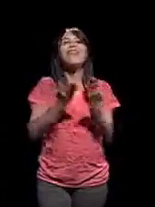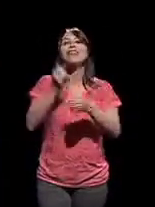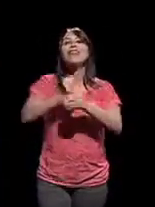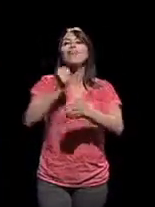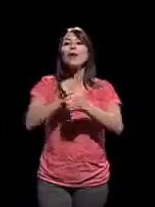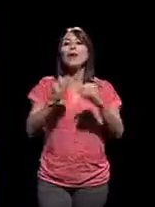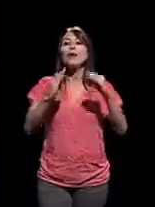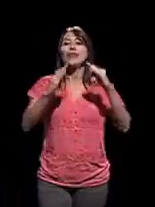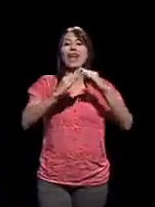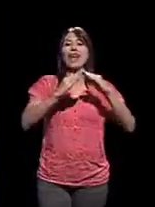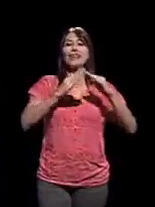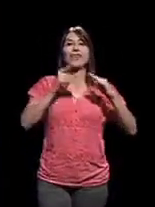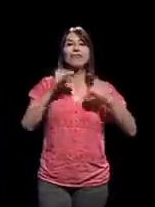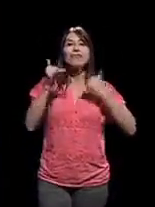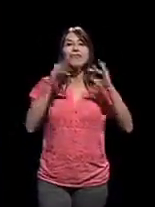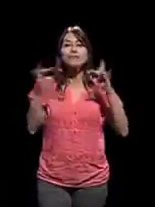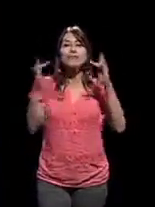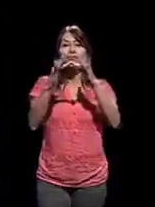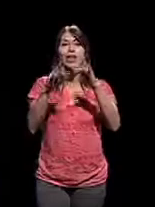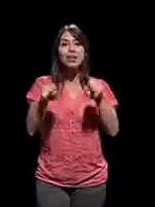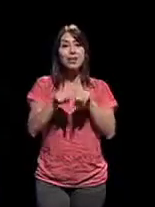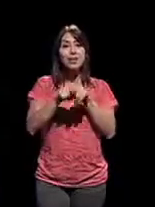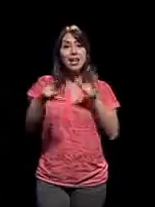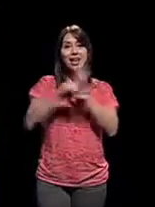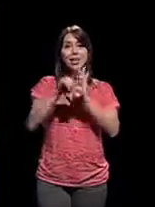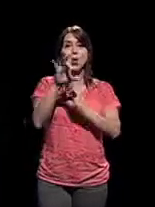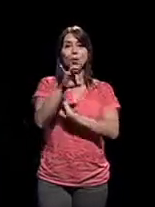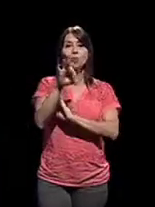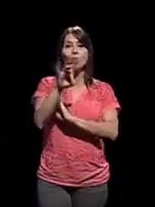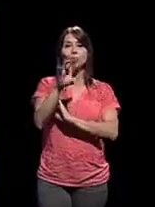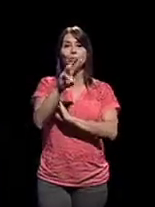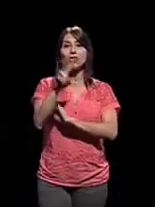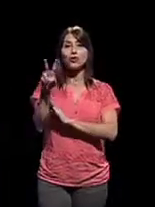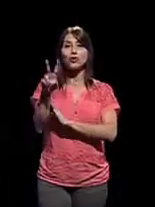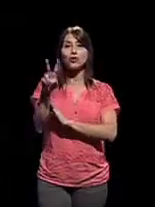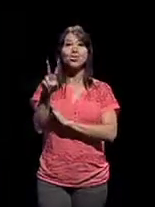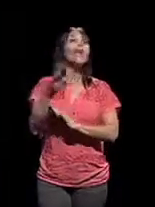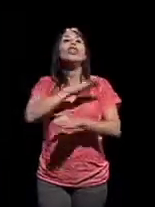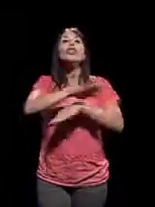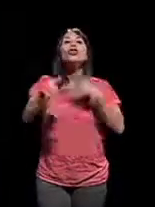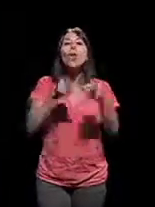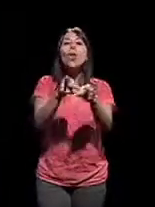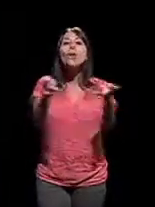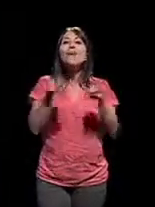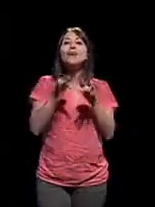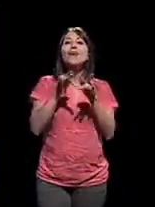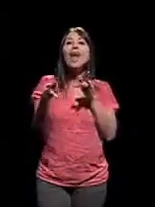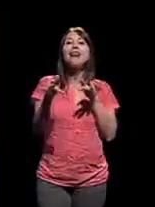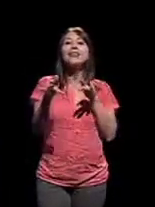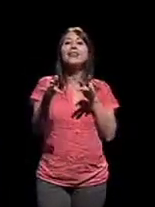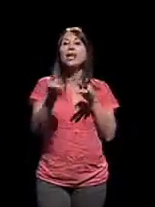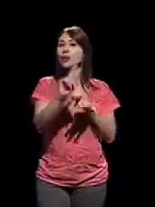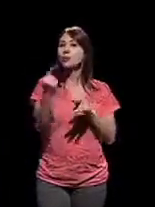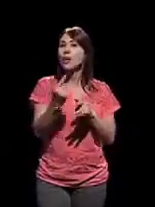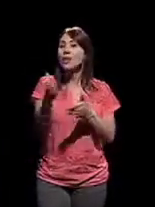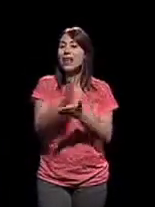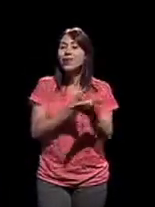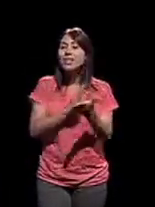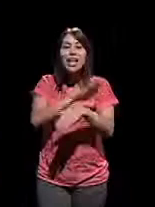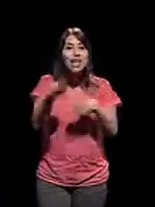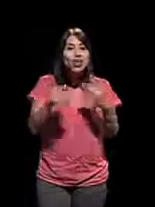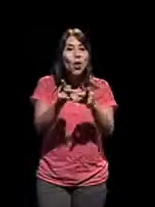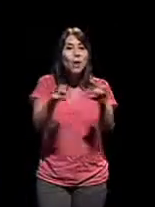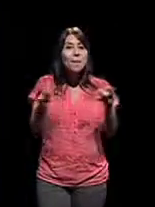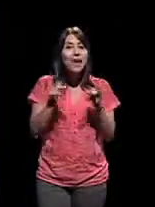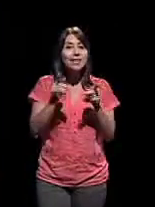también de teletrabajo, estamos hablando de exigir el cumplimiento de la ley 8862 para garantizar que el 5% de toda plaza plaza vacante, no solo